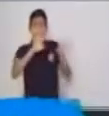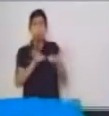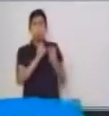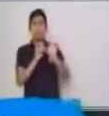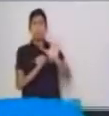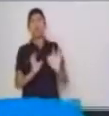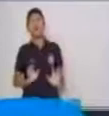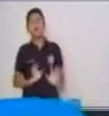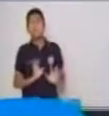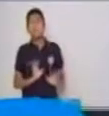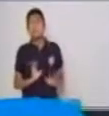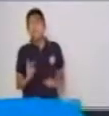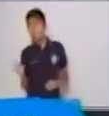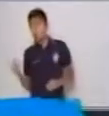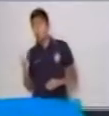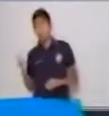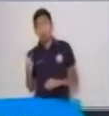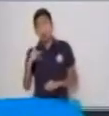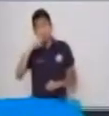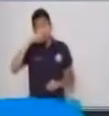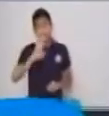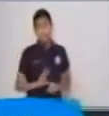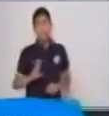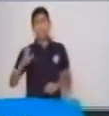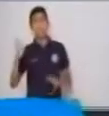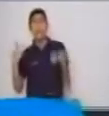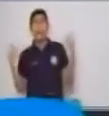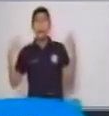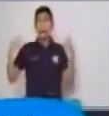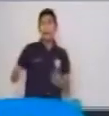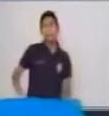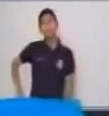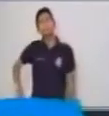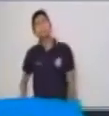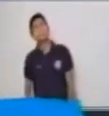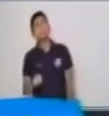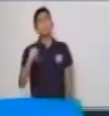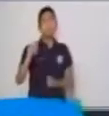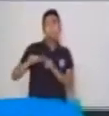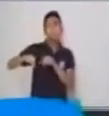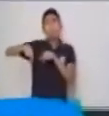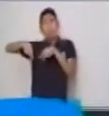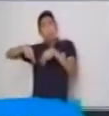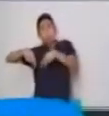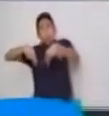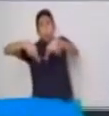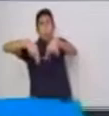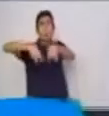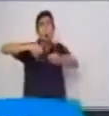Muy contentos regresaron a casa contando todas sus aventuras que habían visto,